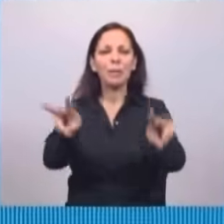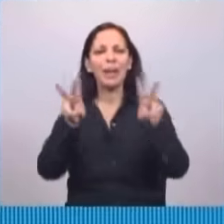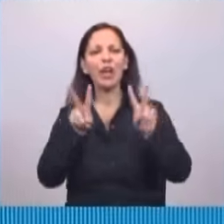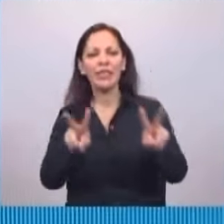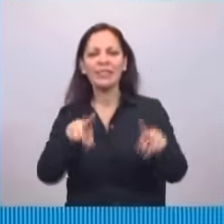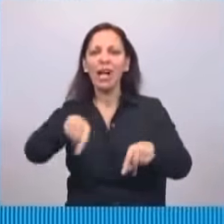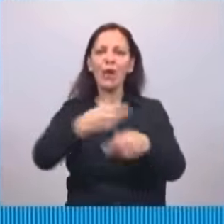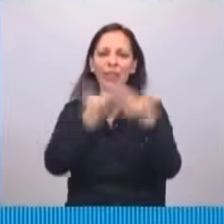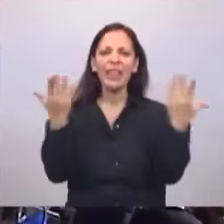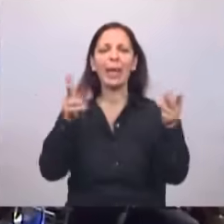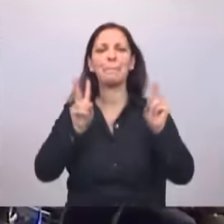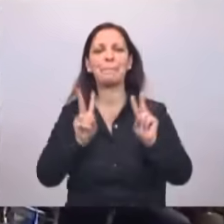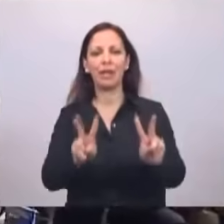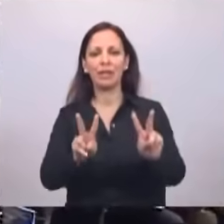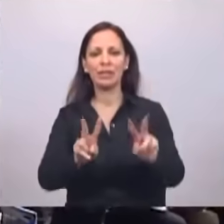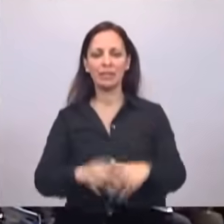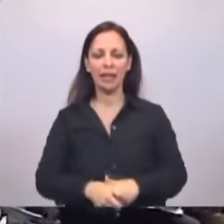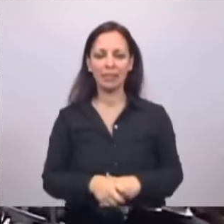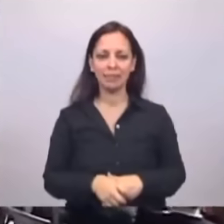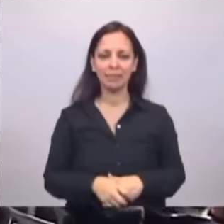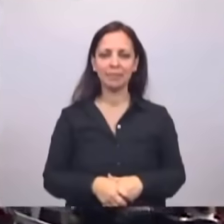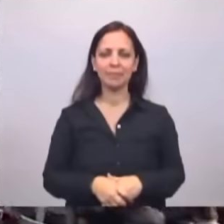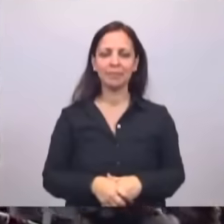día peronista.